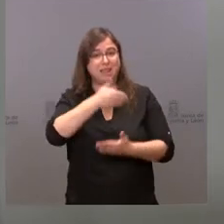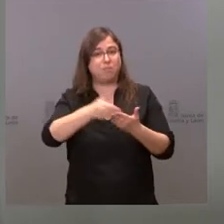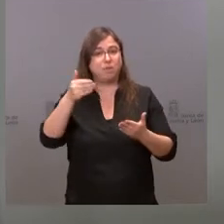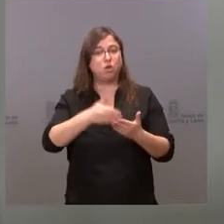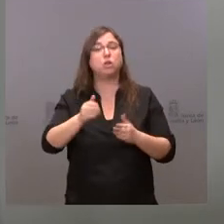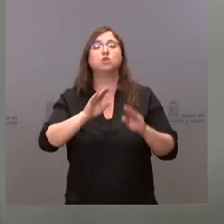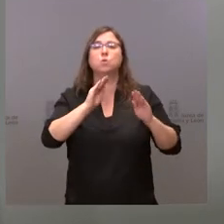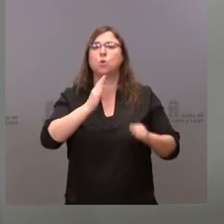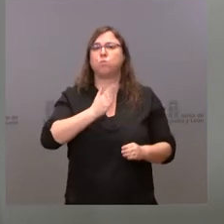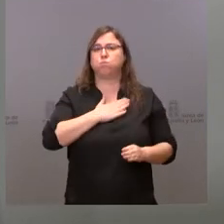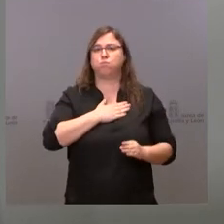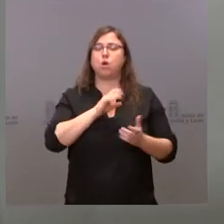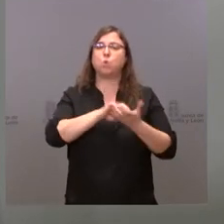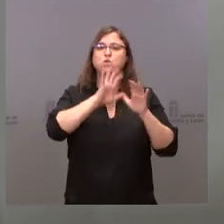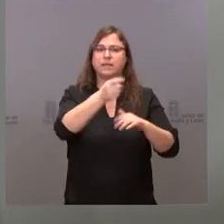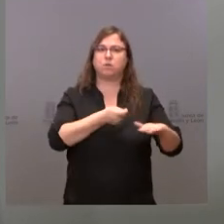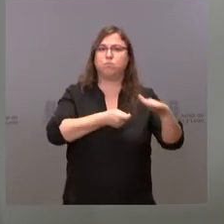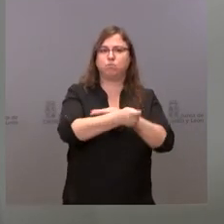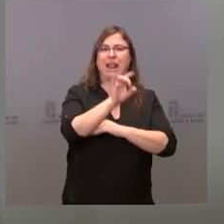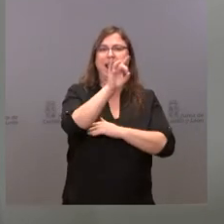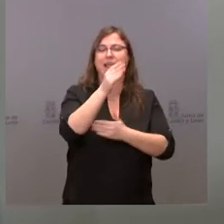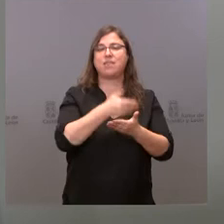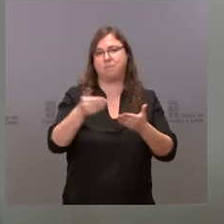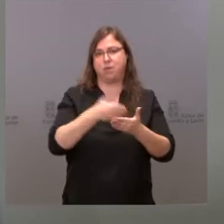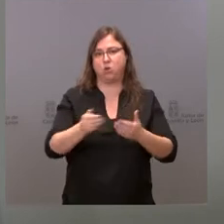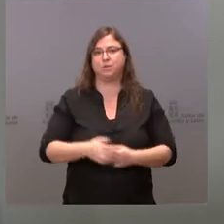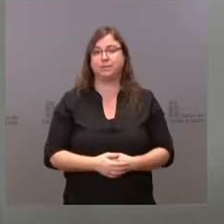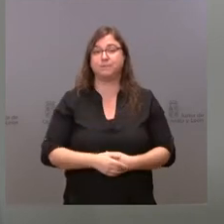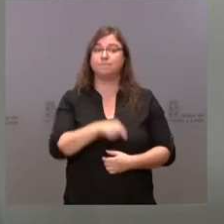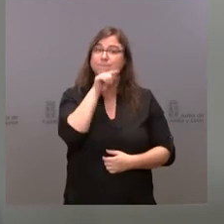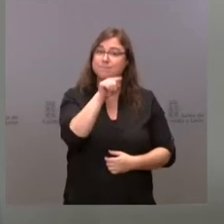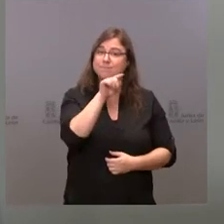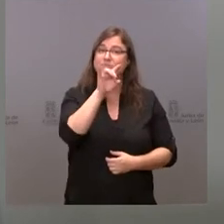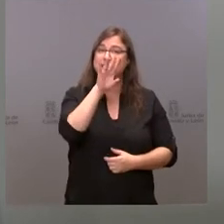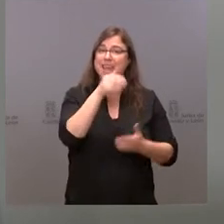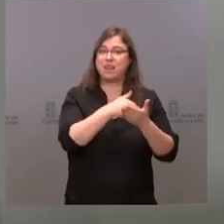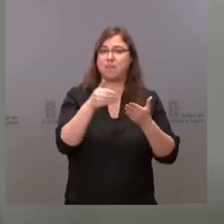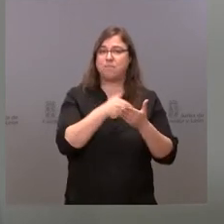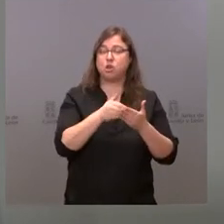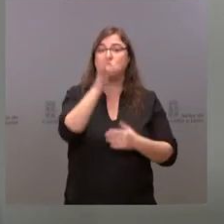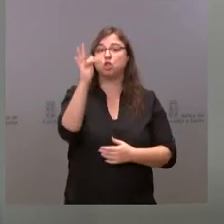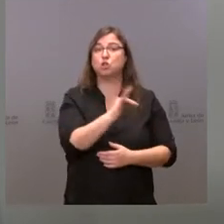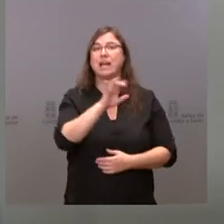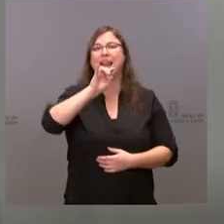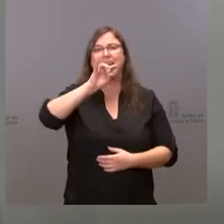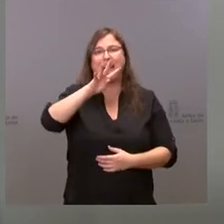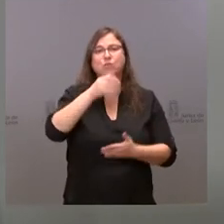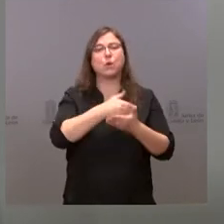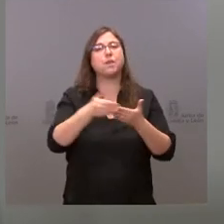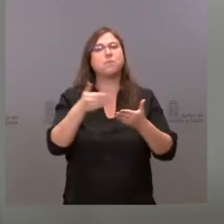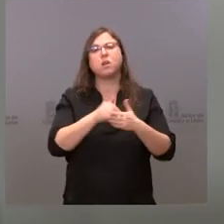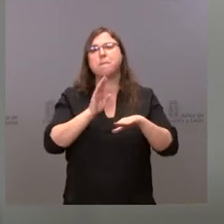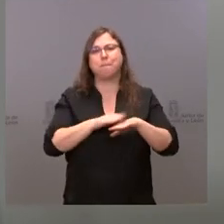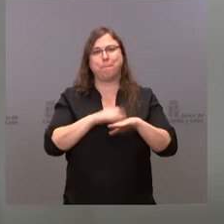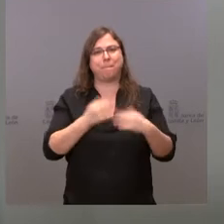su aportación a la propia junta de castilla y léon de esa cifra un total de 14 millones se van a destinar